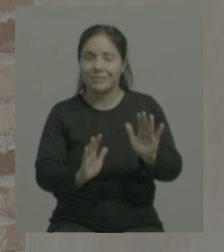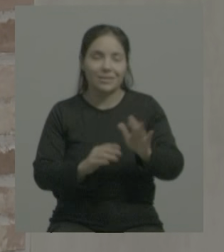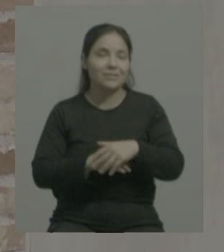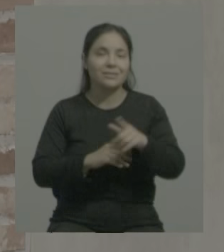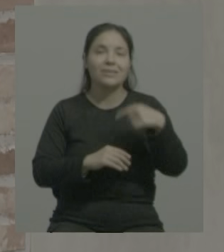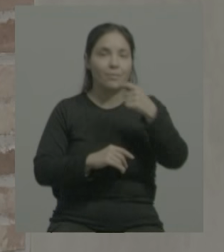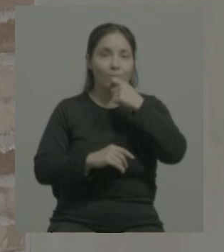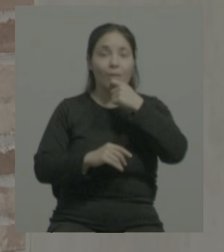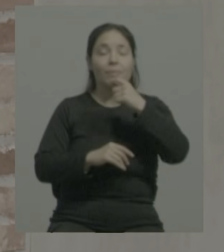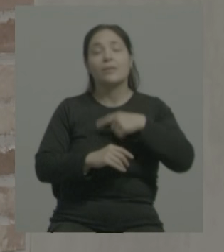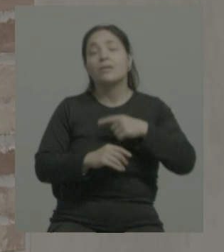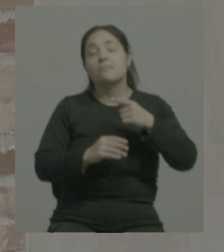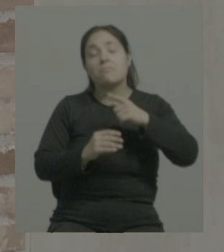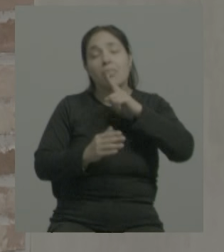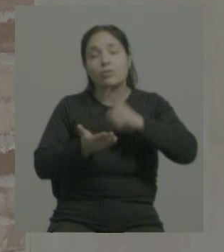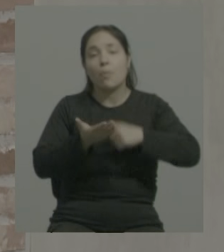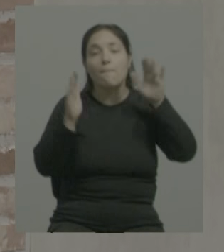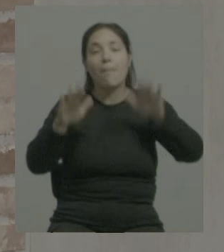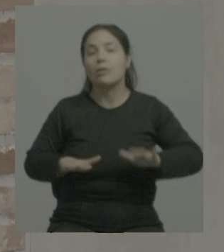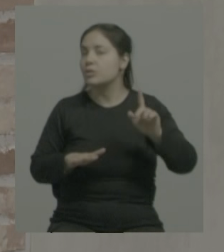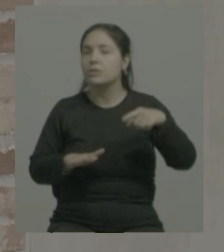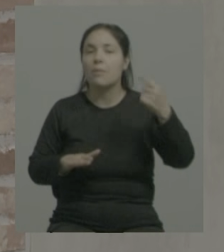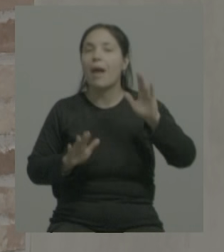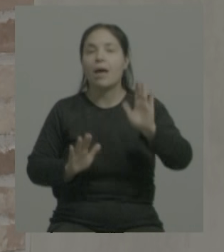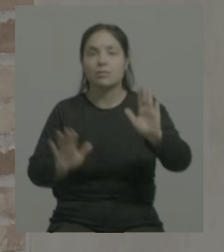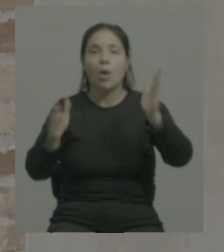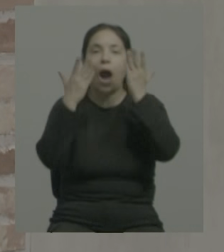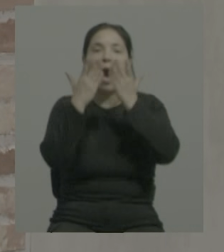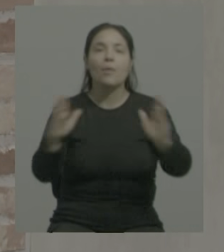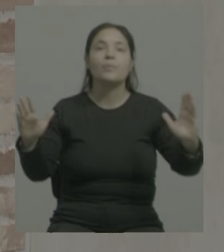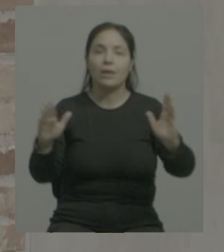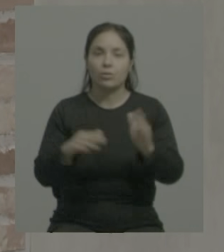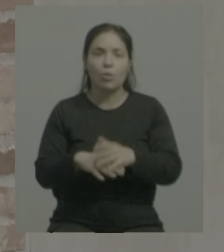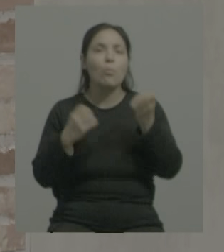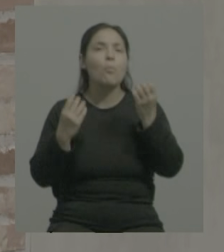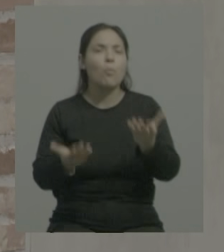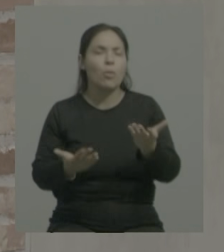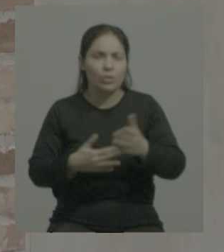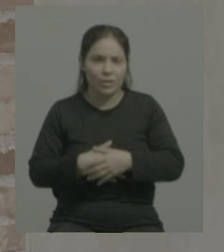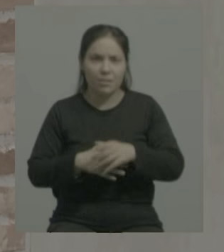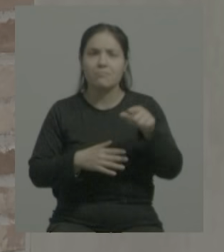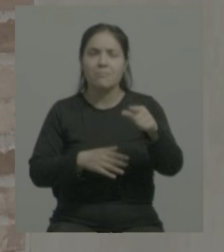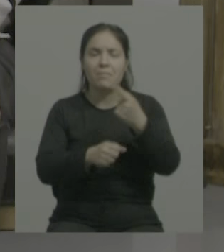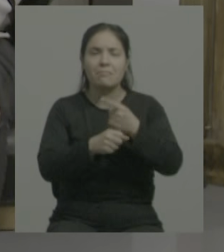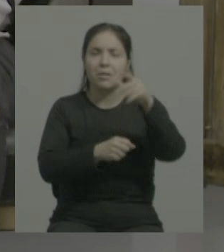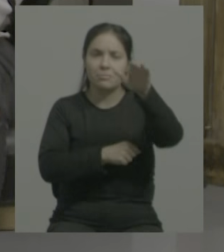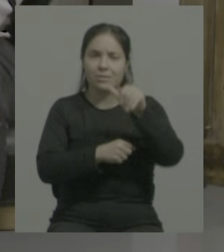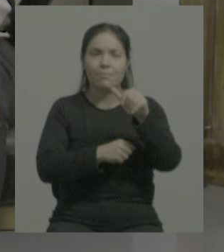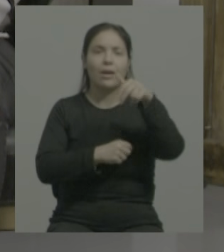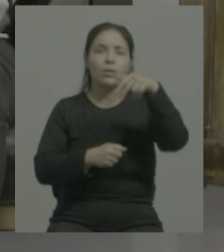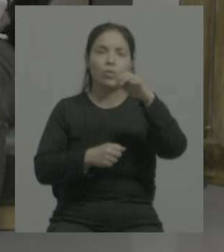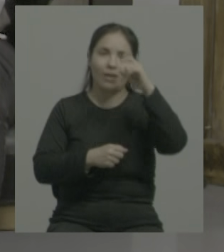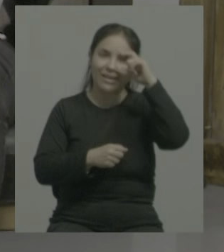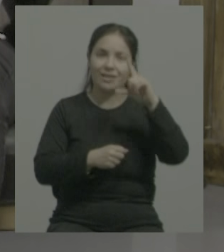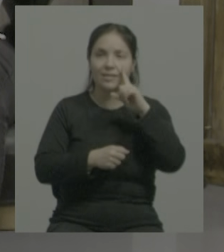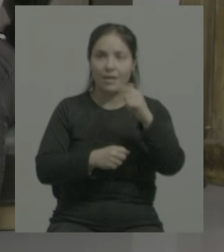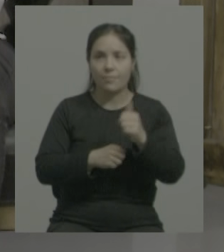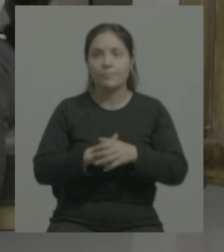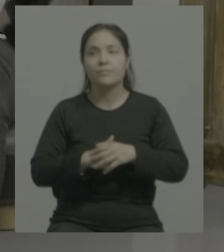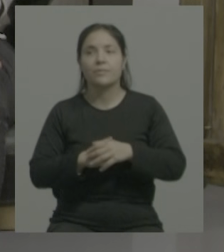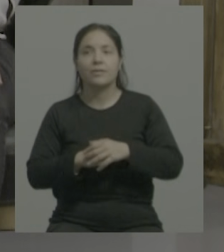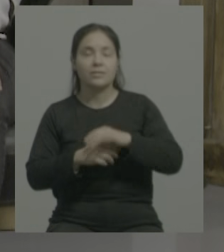de fuerzas históricas que se han dado, el panorama siempre ha sido igual. ¿Por qué entienden que es así? Vamos a empezar con Noelia. Bueno, sí, la verdad que